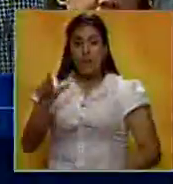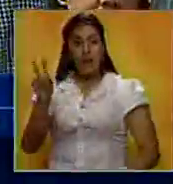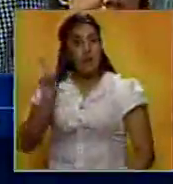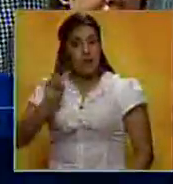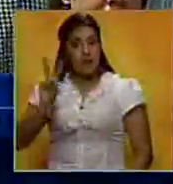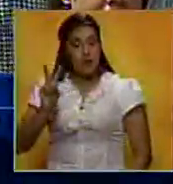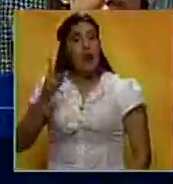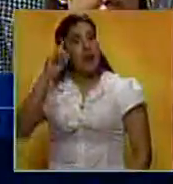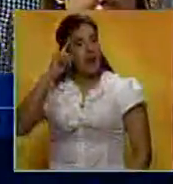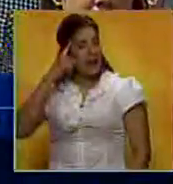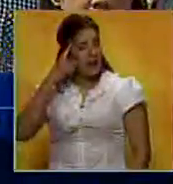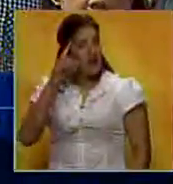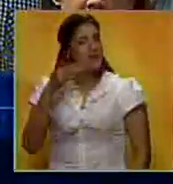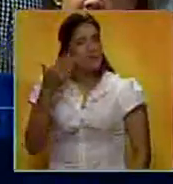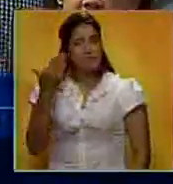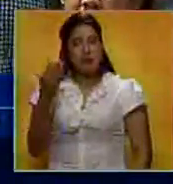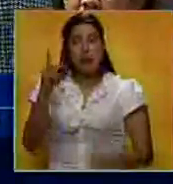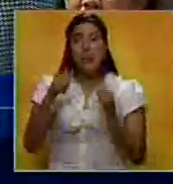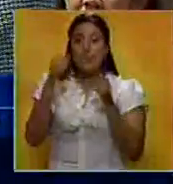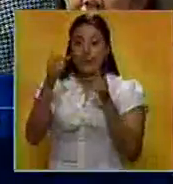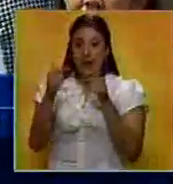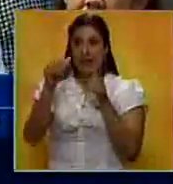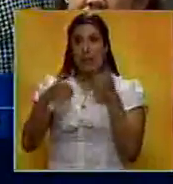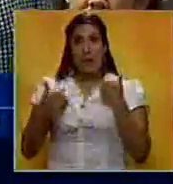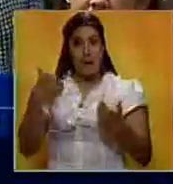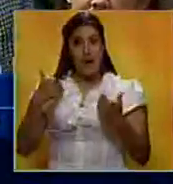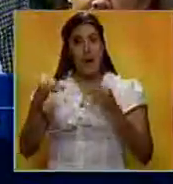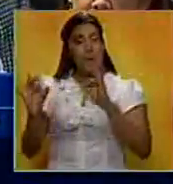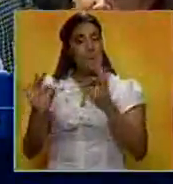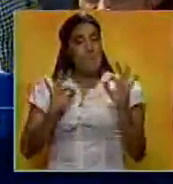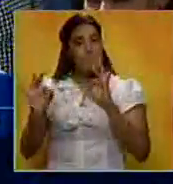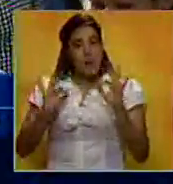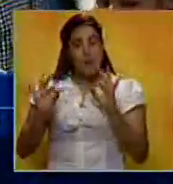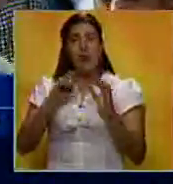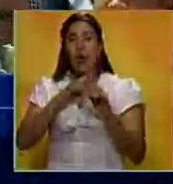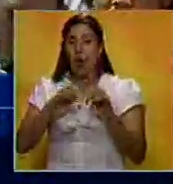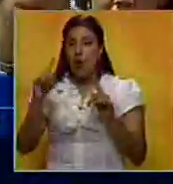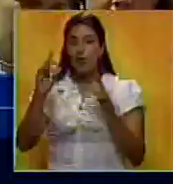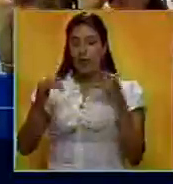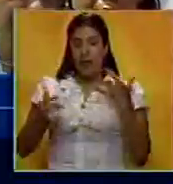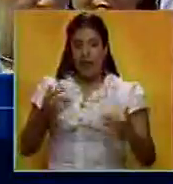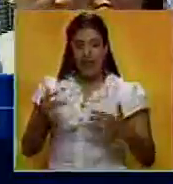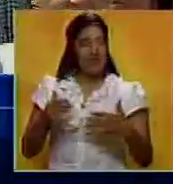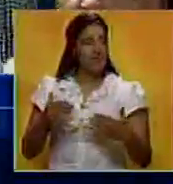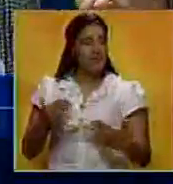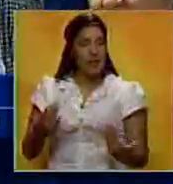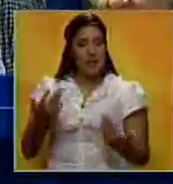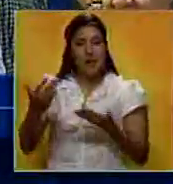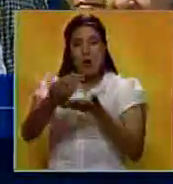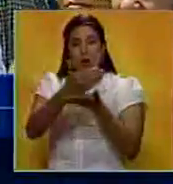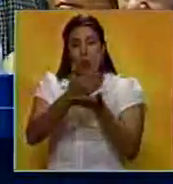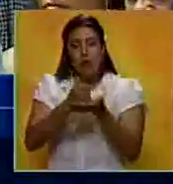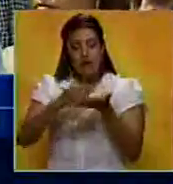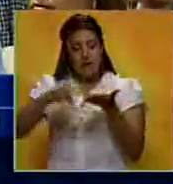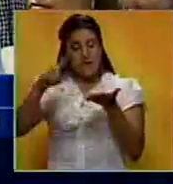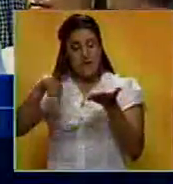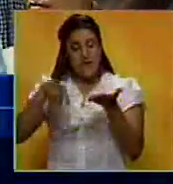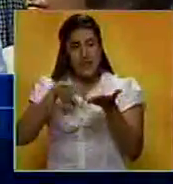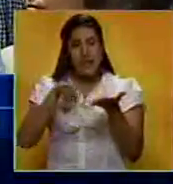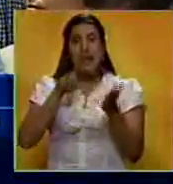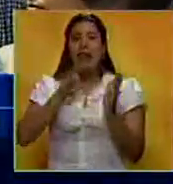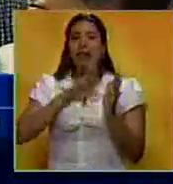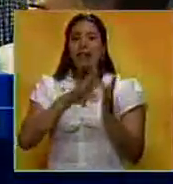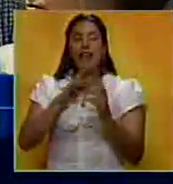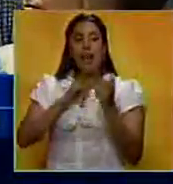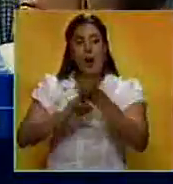venezolanos. Recordarles que para mañana y el miércoles está pautada otra actividad. Se trata de la recolección de firmas que van